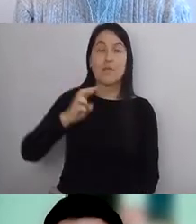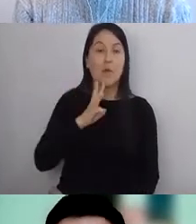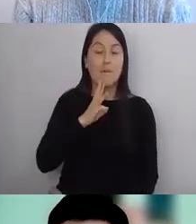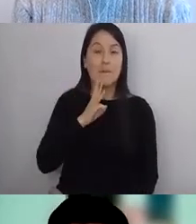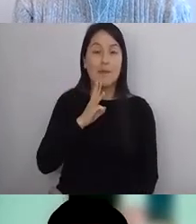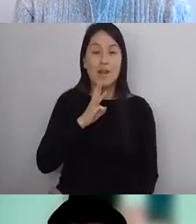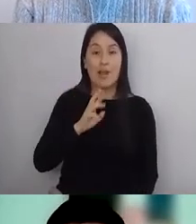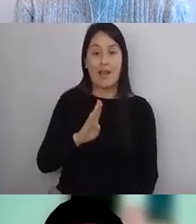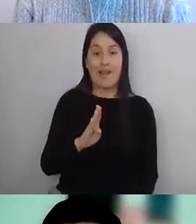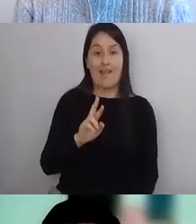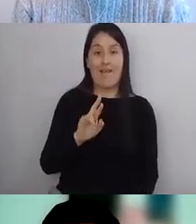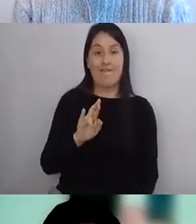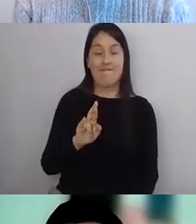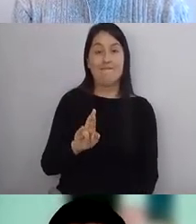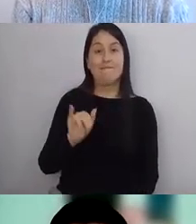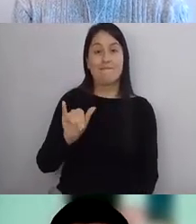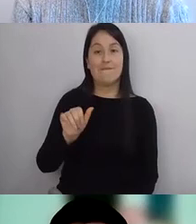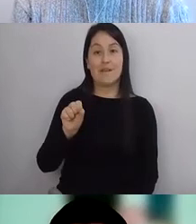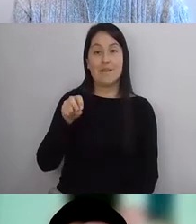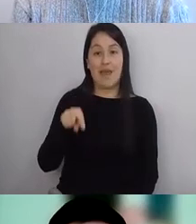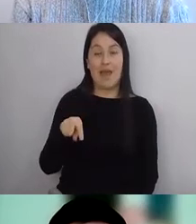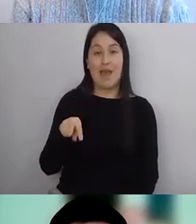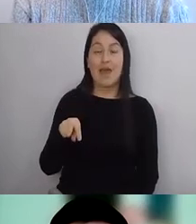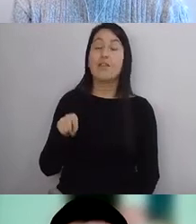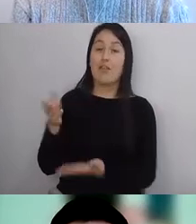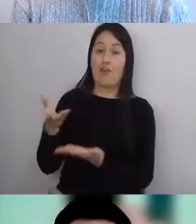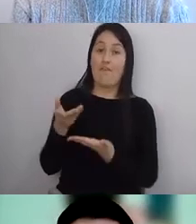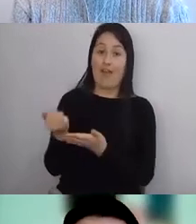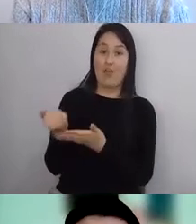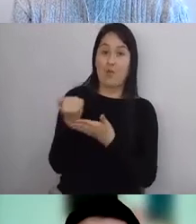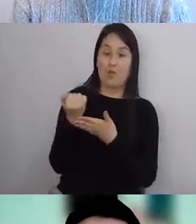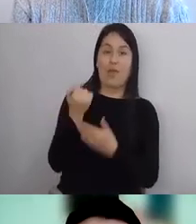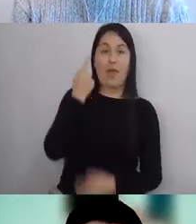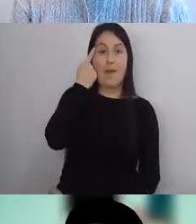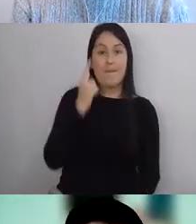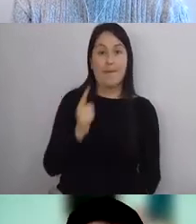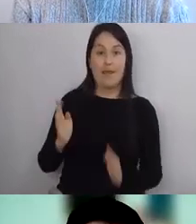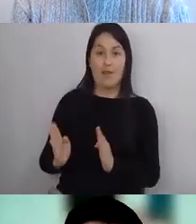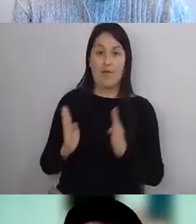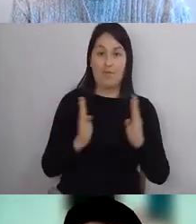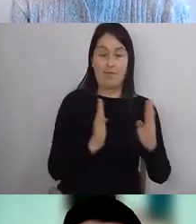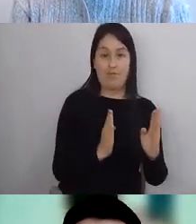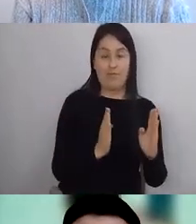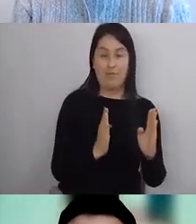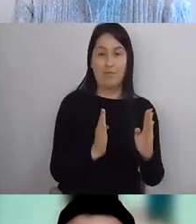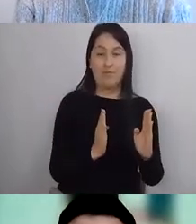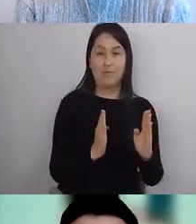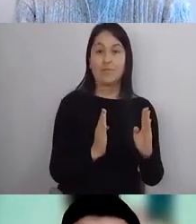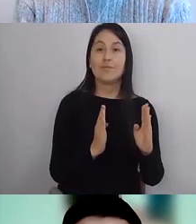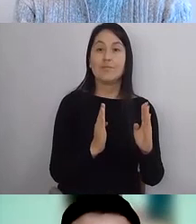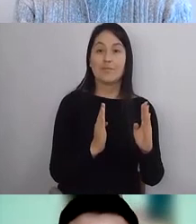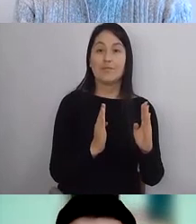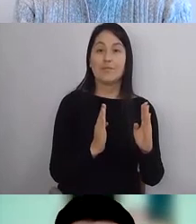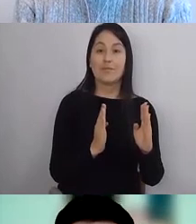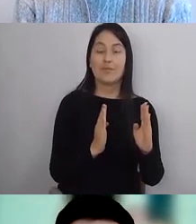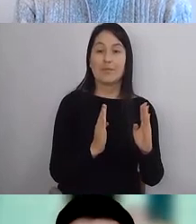ir guiando en eso. Pero quería llevarte a la columna de la mano derecha de la pantalla, o al menos de, perdón,